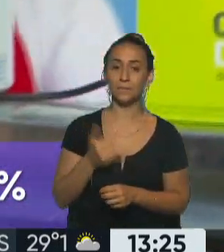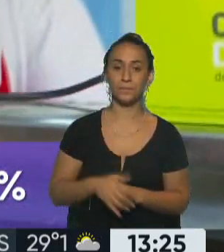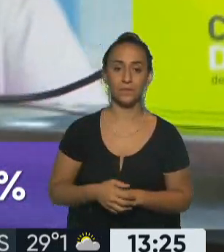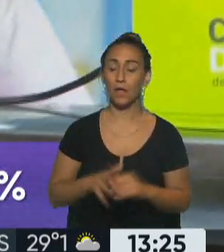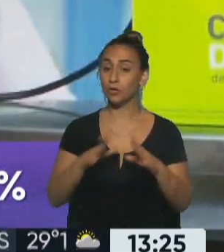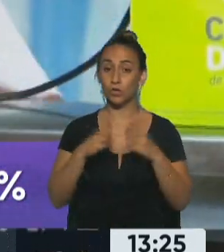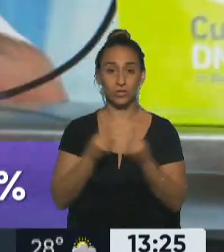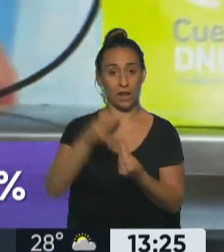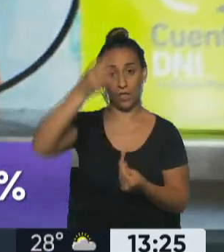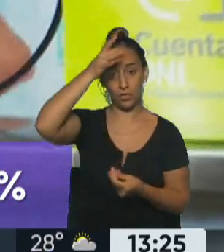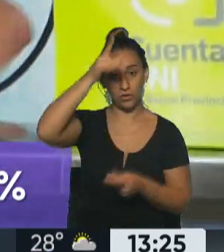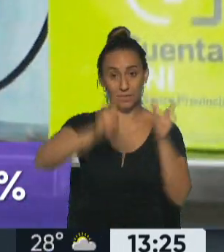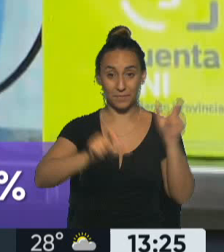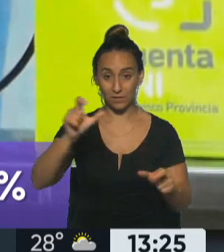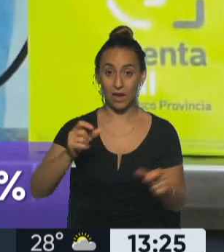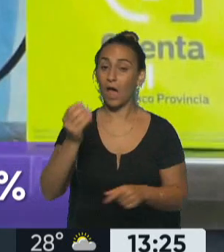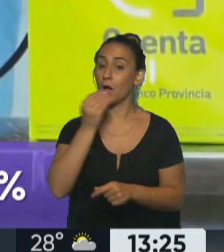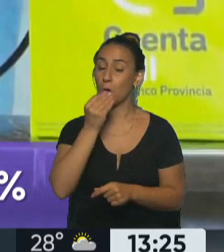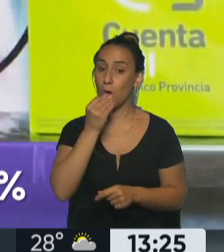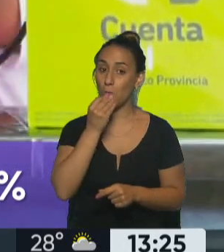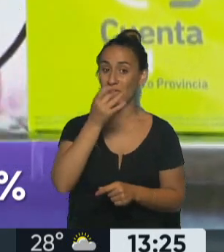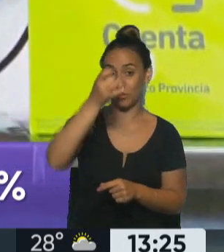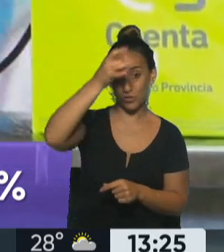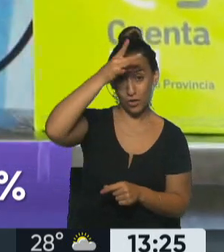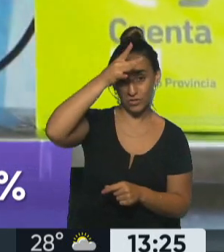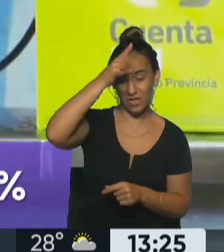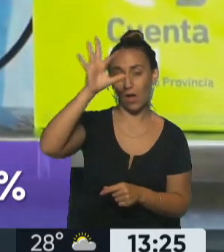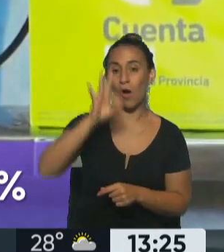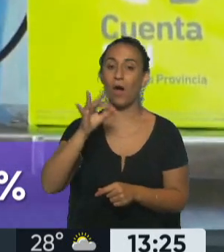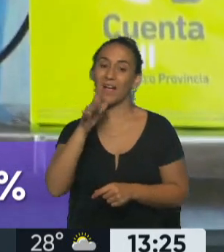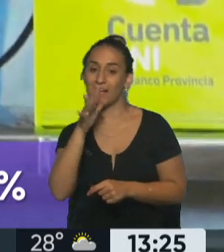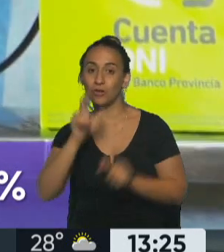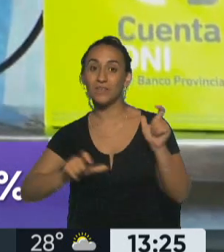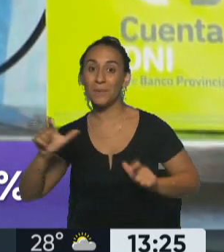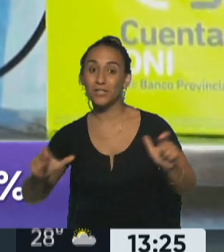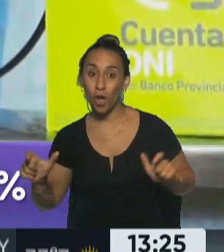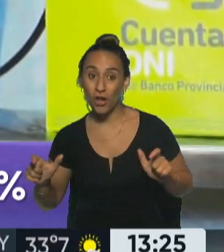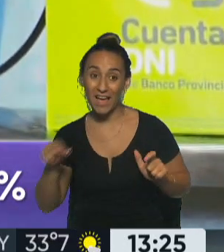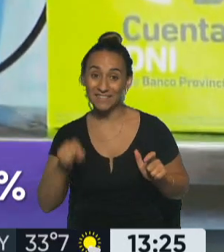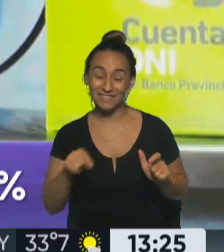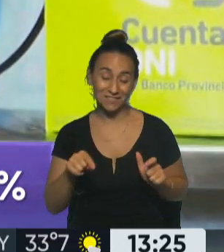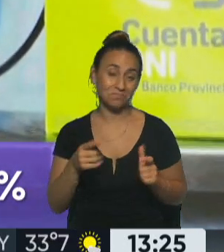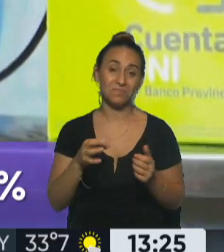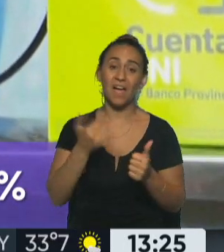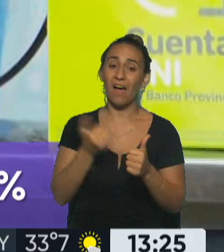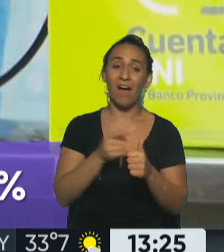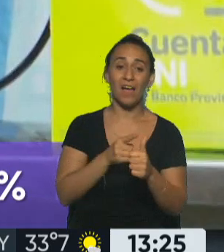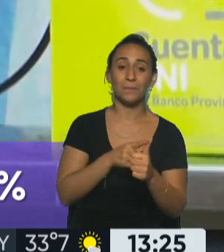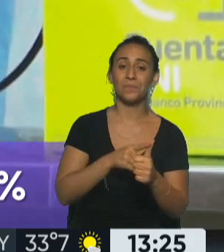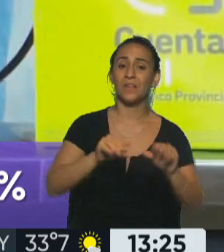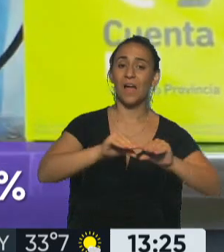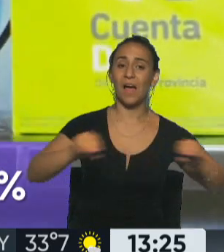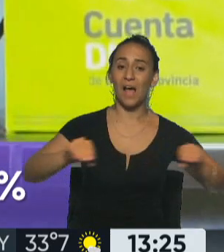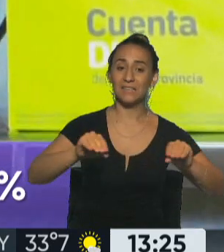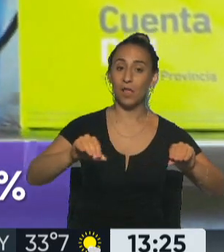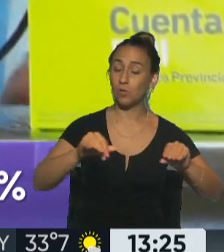12 personas comen 12 pican 14 tenemos 2 kg de tapa de asado que es un corte muy rendidor porque no tiene cuero no